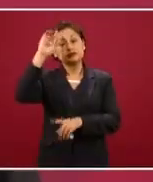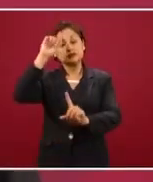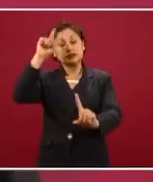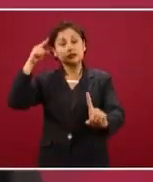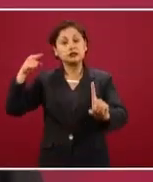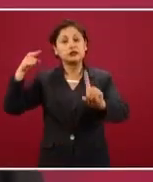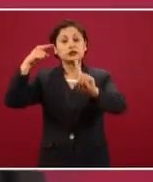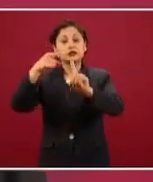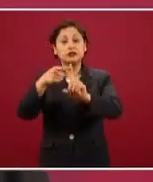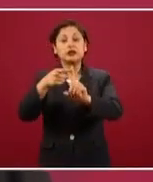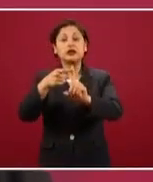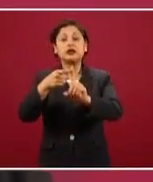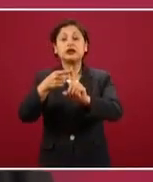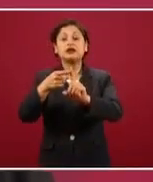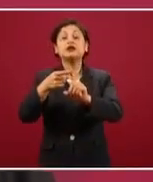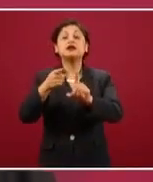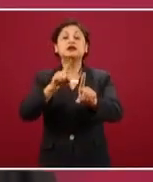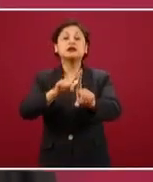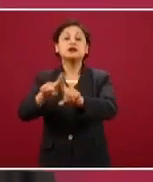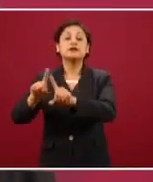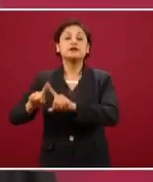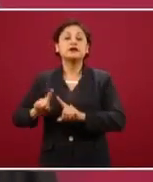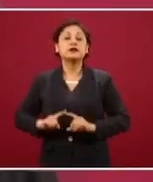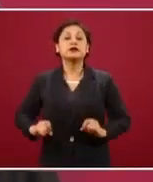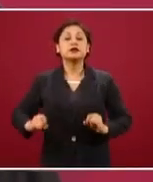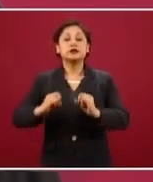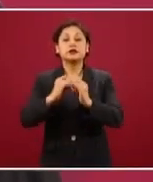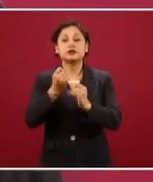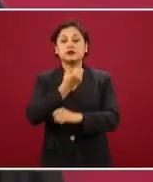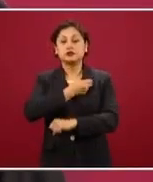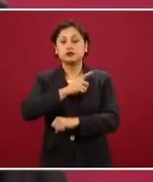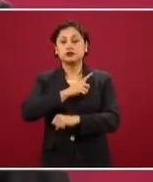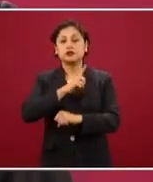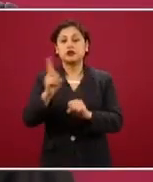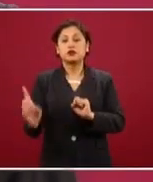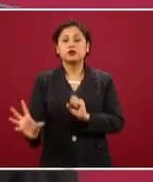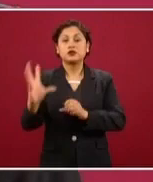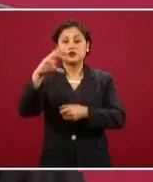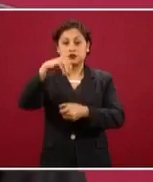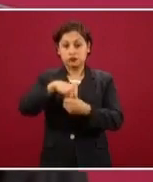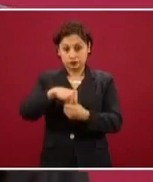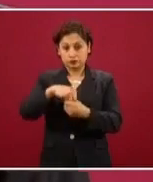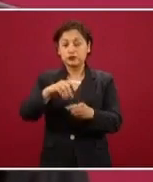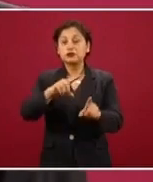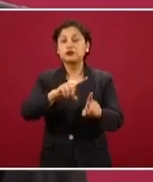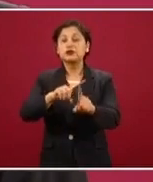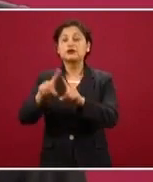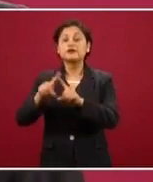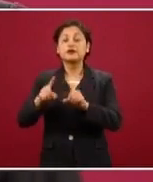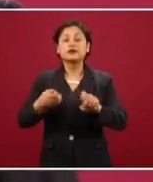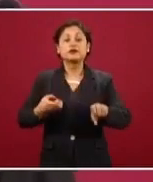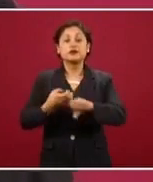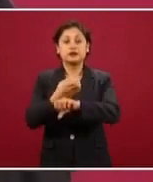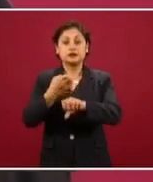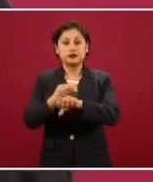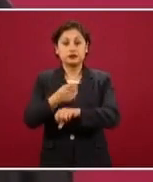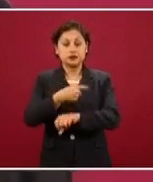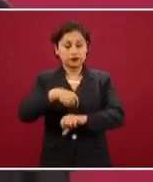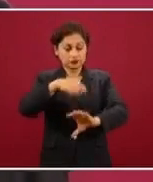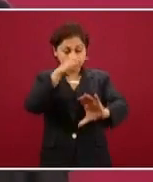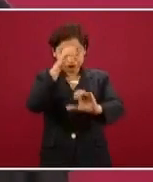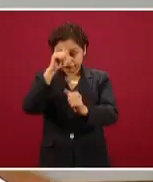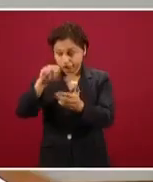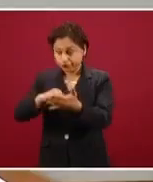los sistemas de salud, los acuerdos que estamos firmando con los gobiernos estatales, va a mejorar